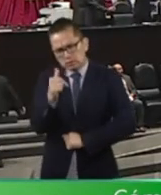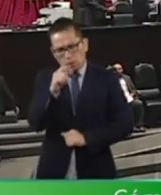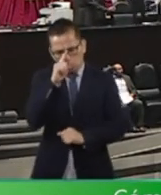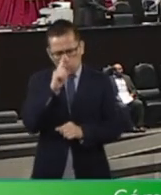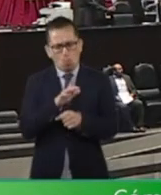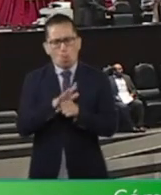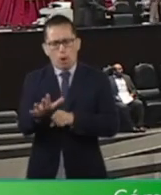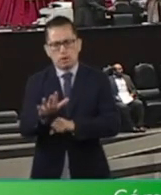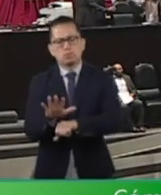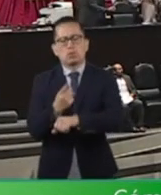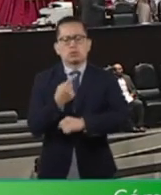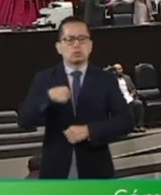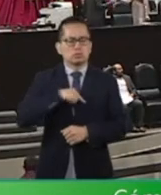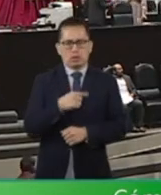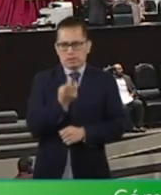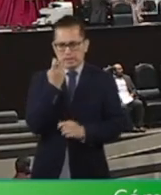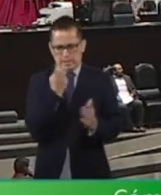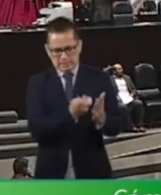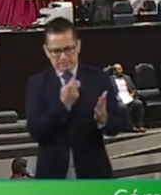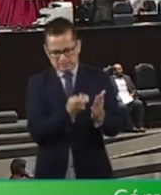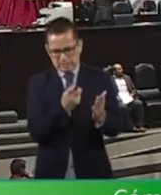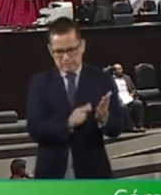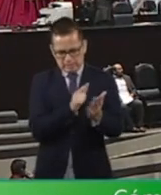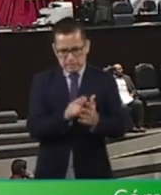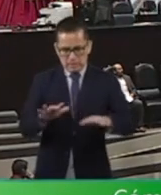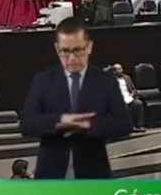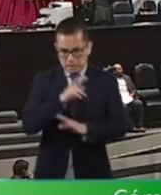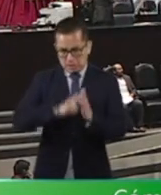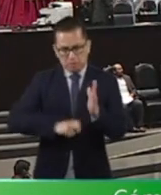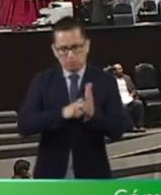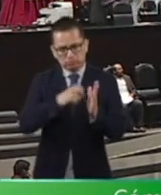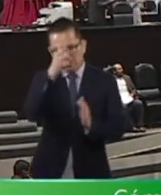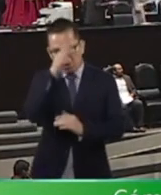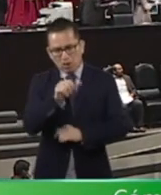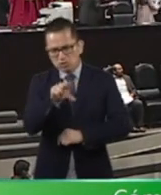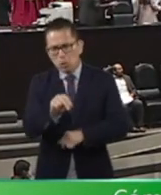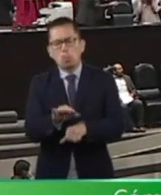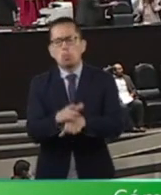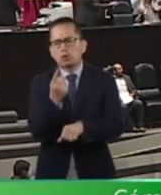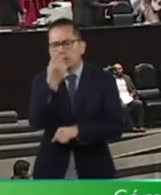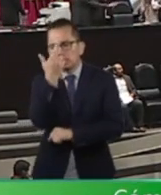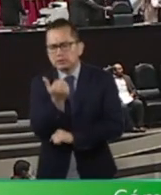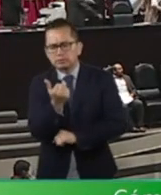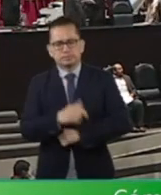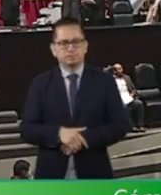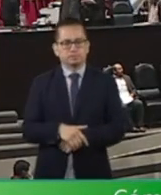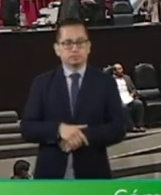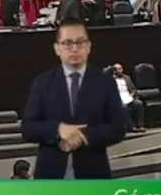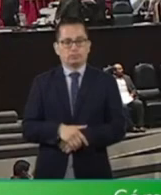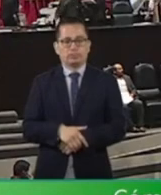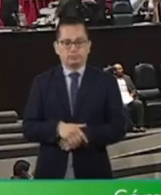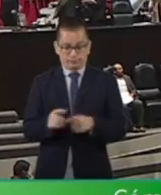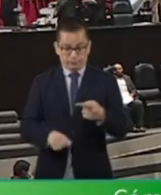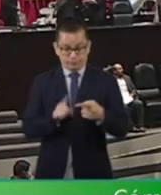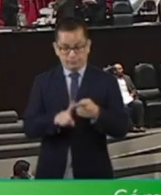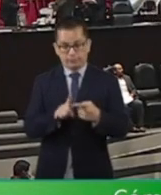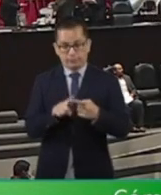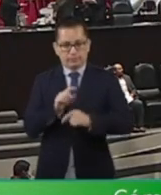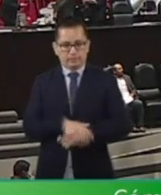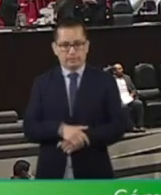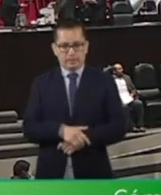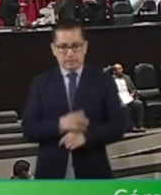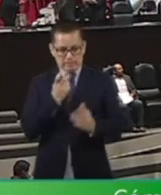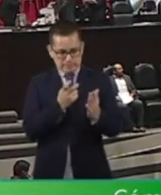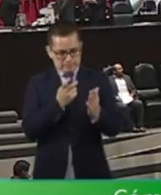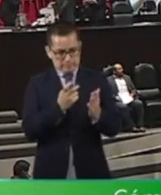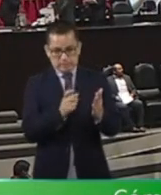sostienen nuestra postura en contra de esta reforma. Primero, la reforma constitucional es contraria